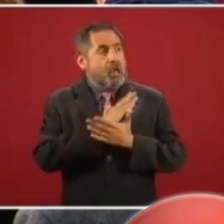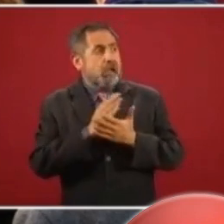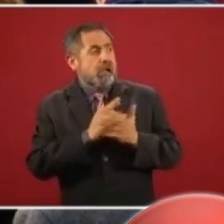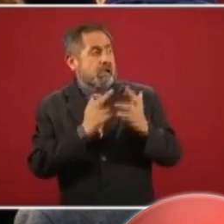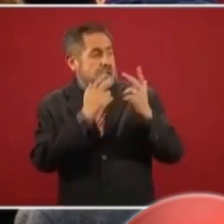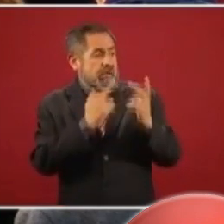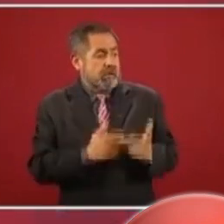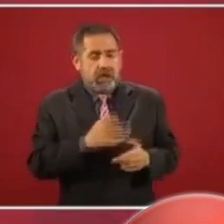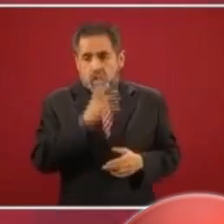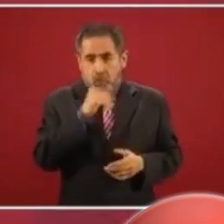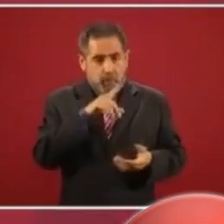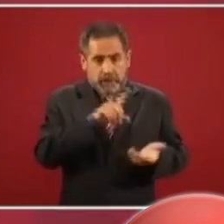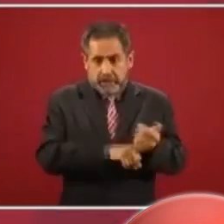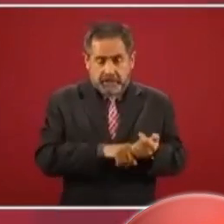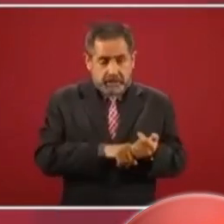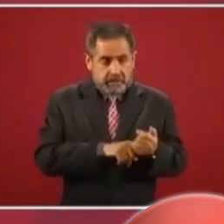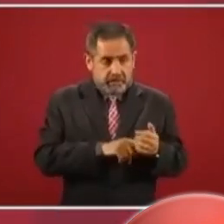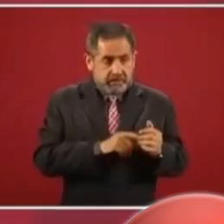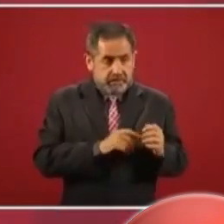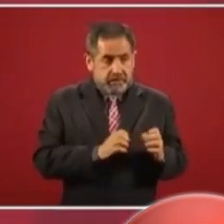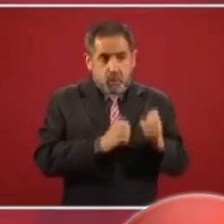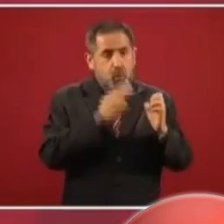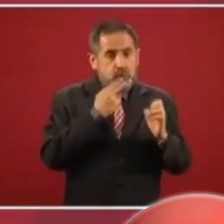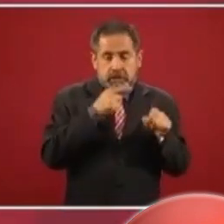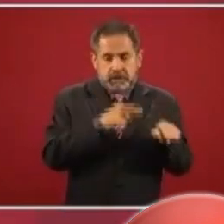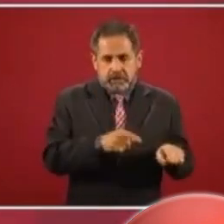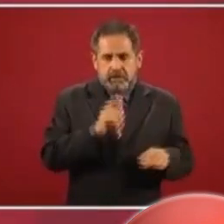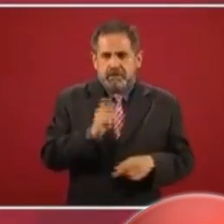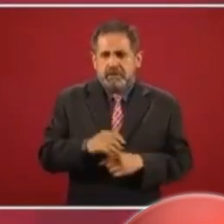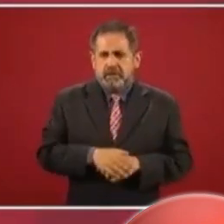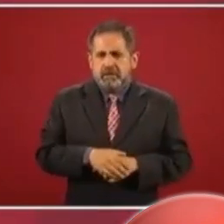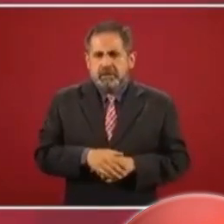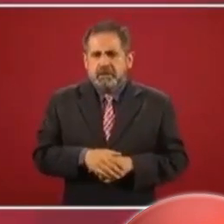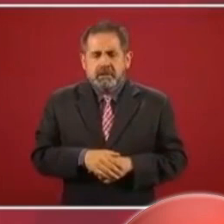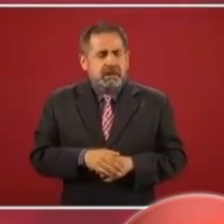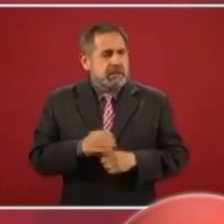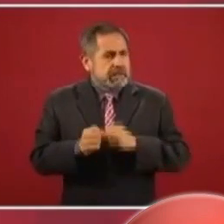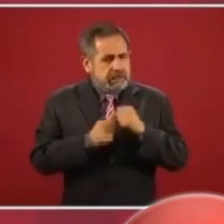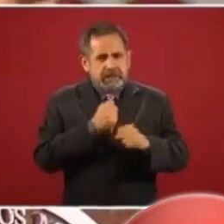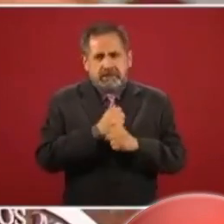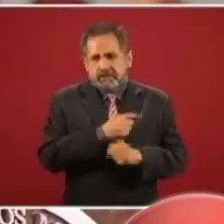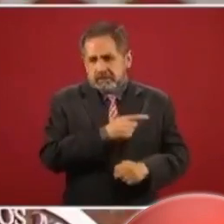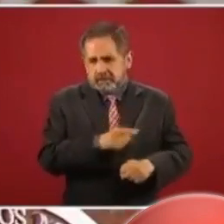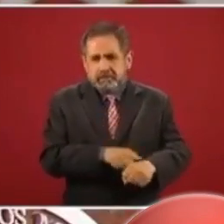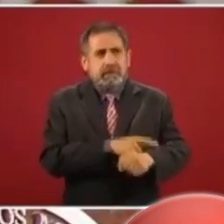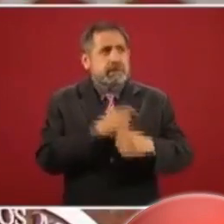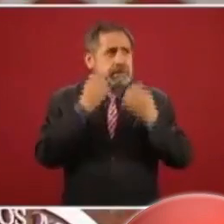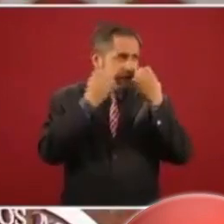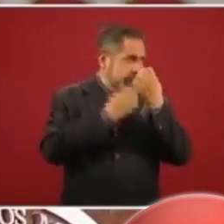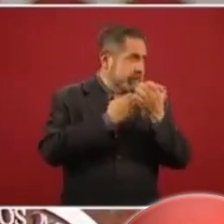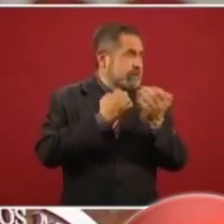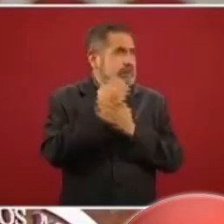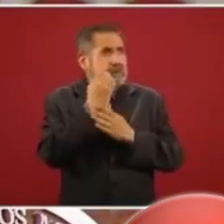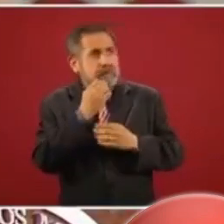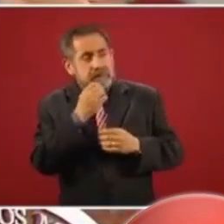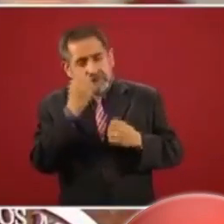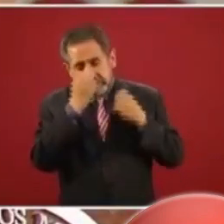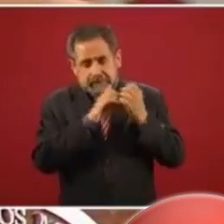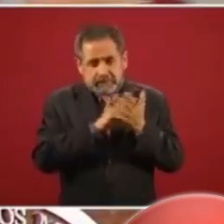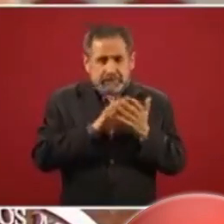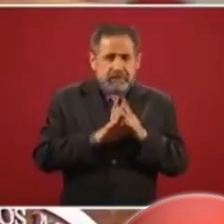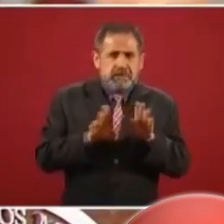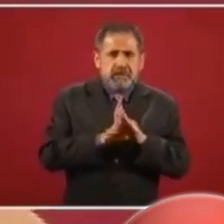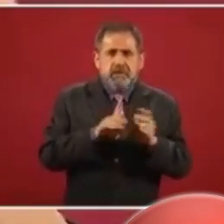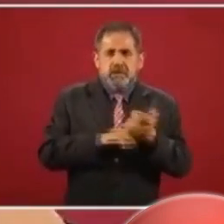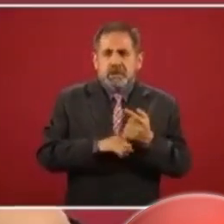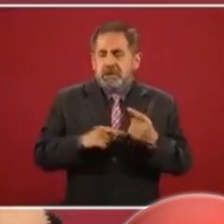se pudo utilizar, fue un recorrido largo entre dictaminaciones, entre